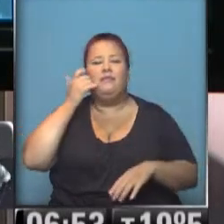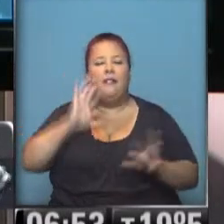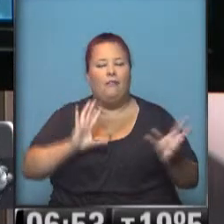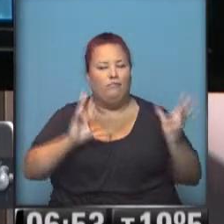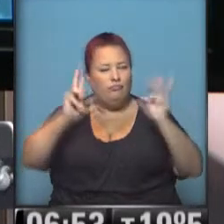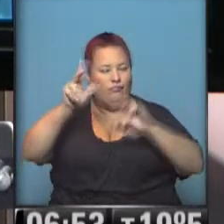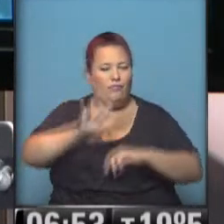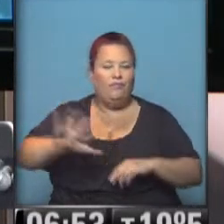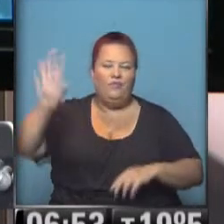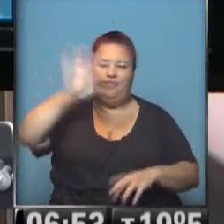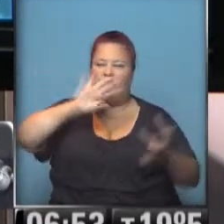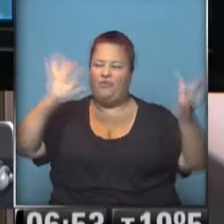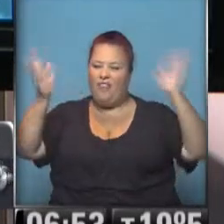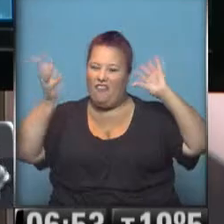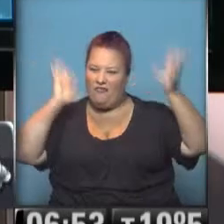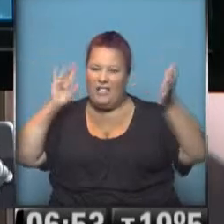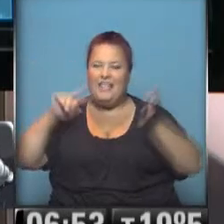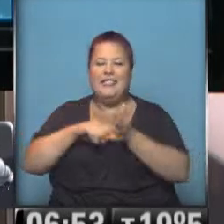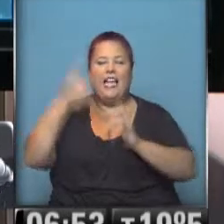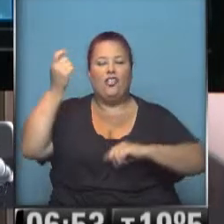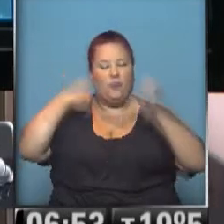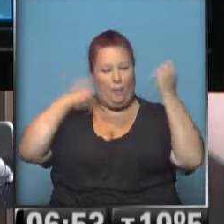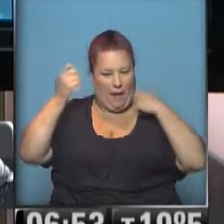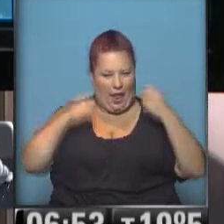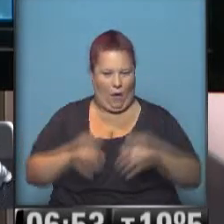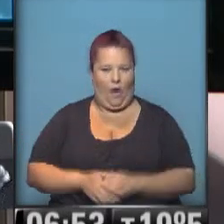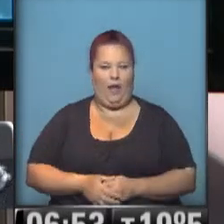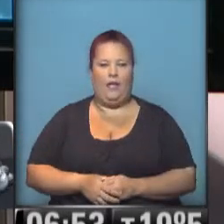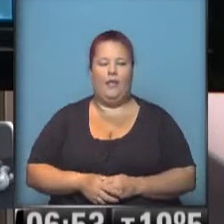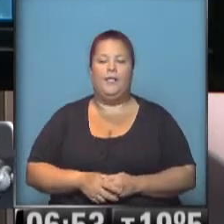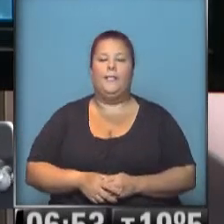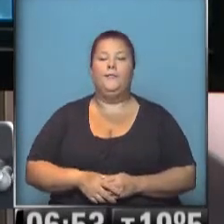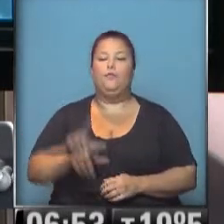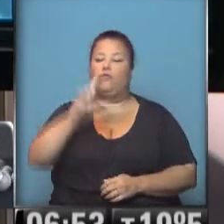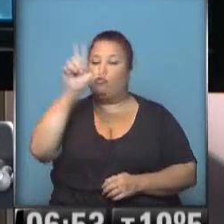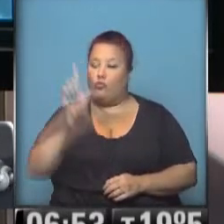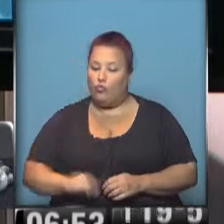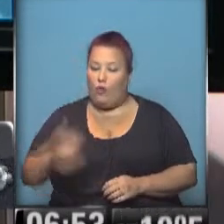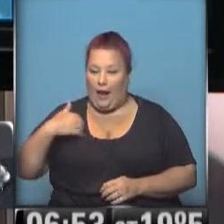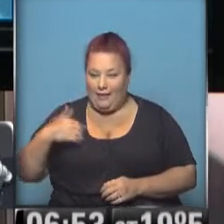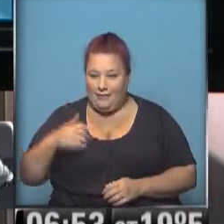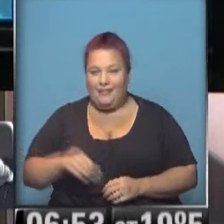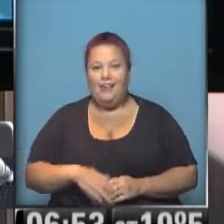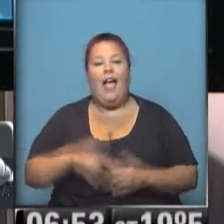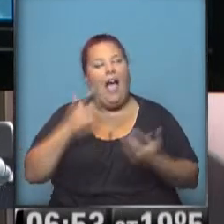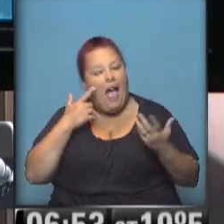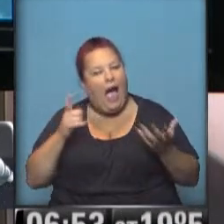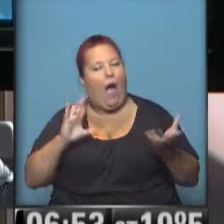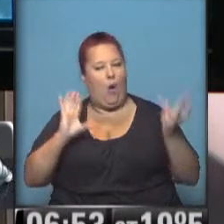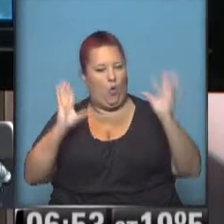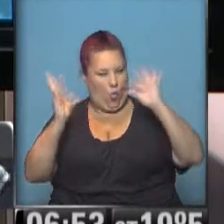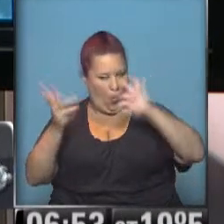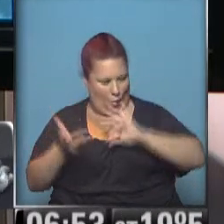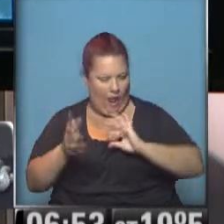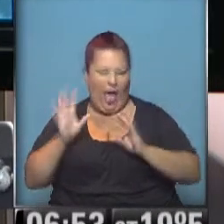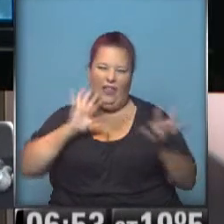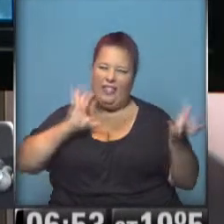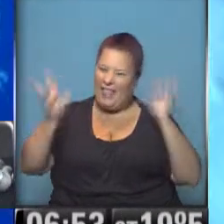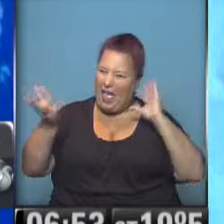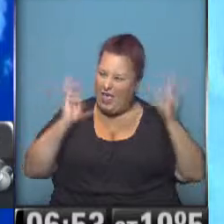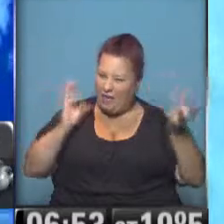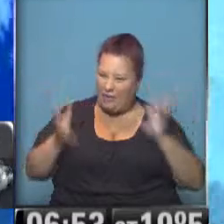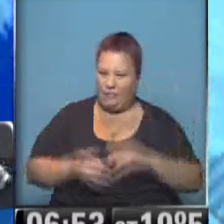esta zona de inestabilidad sobre el centro de Paraguay. Y en nuestra Patagonia, aquí bien en el sur, hay algo de nubosidad, de tiempo